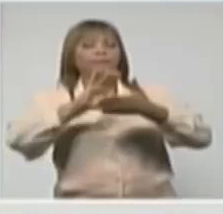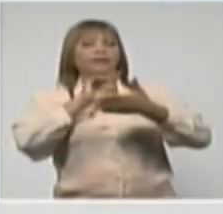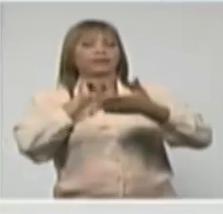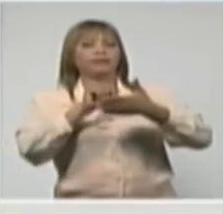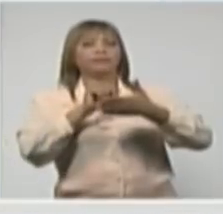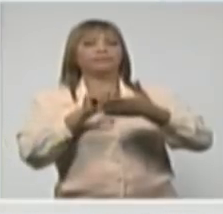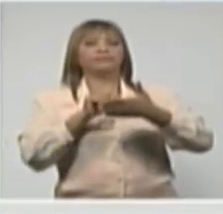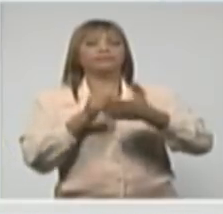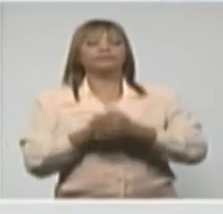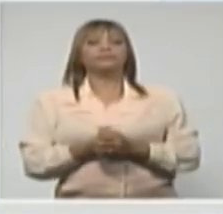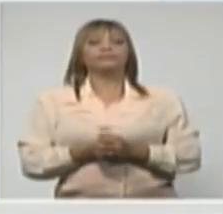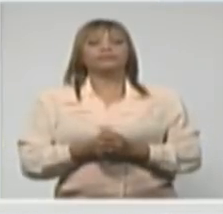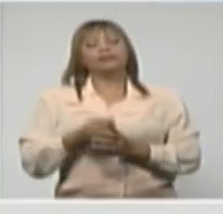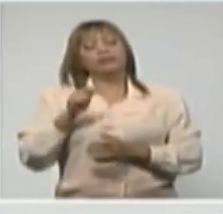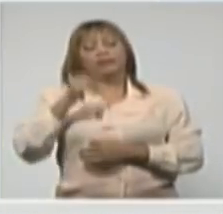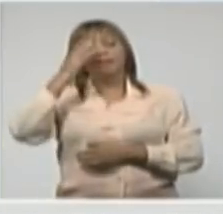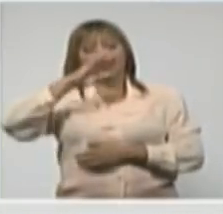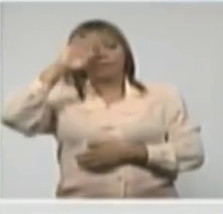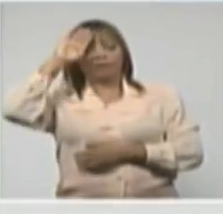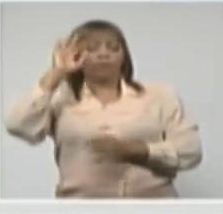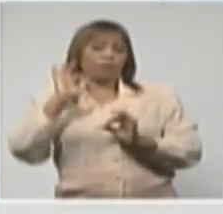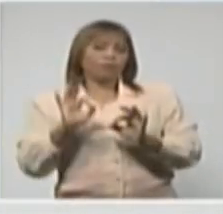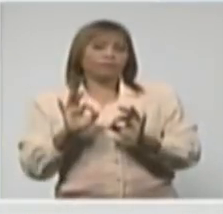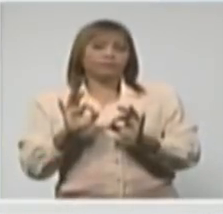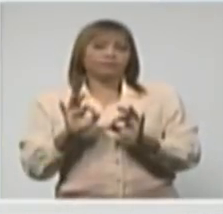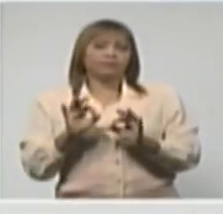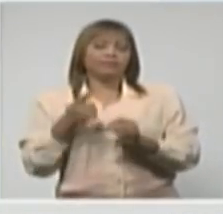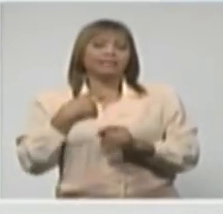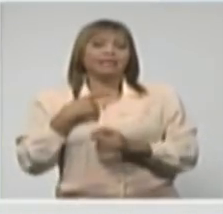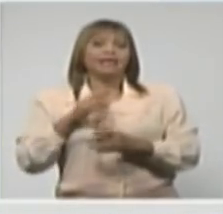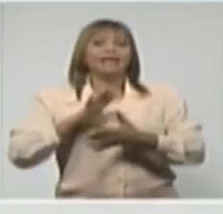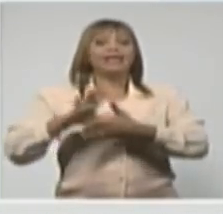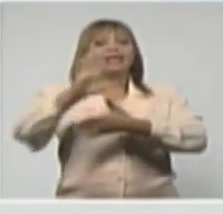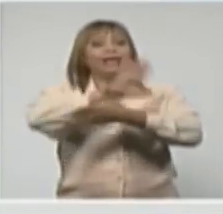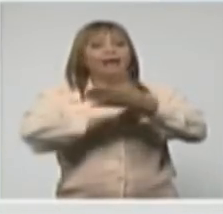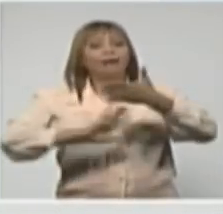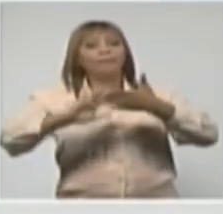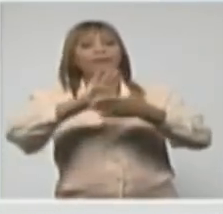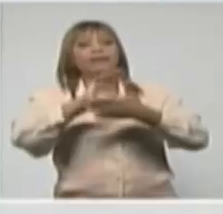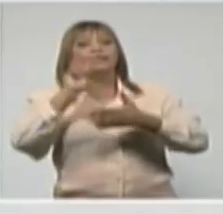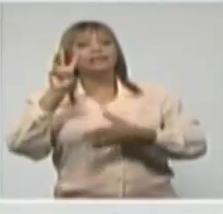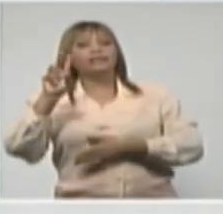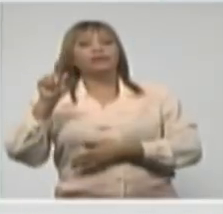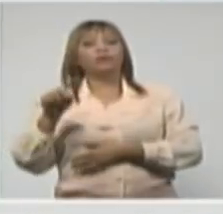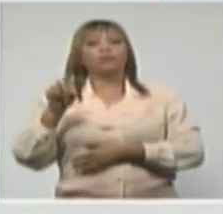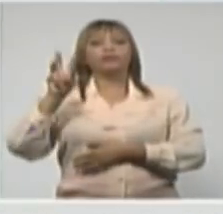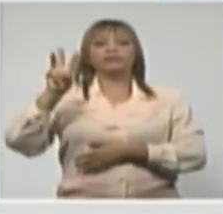la de Cuba, que en las Américas es de 3,31.